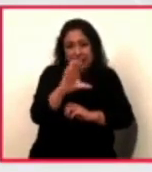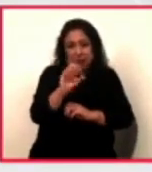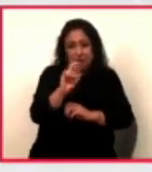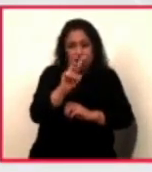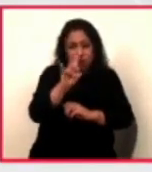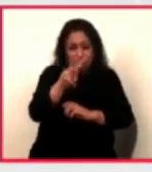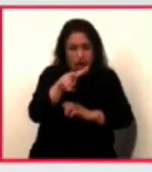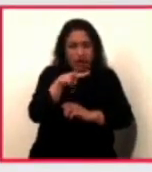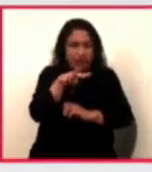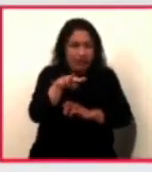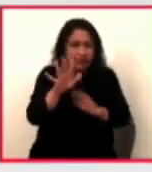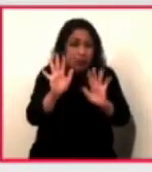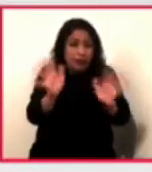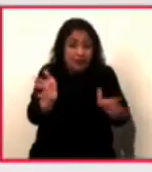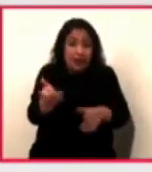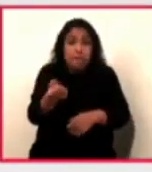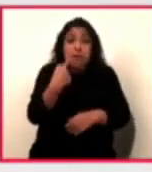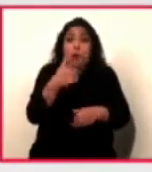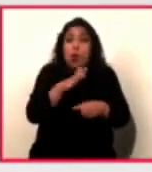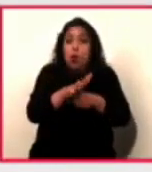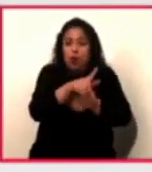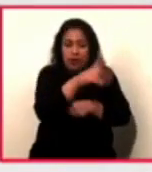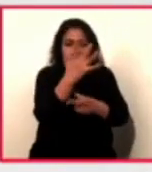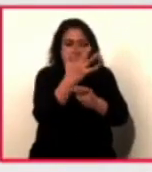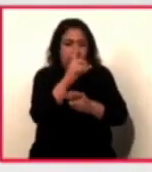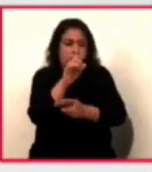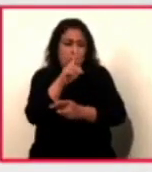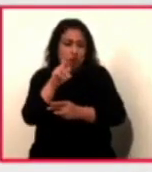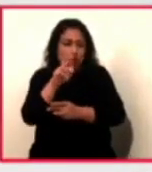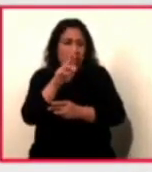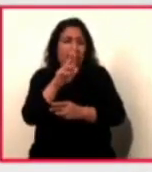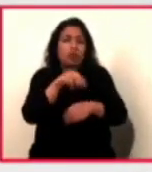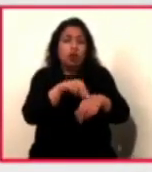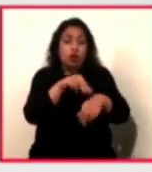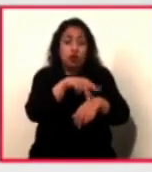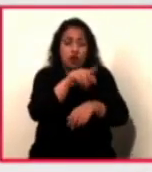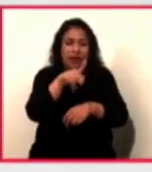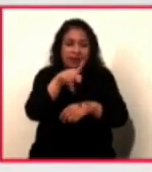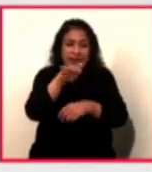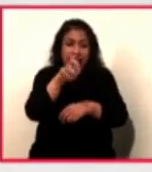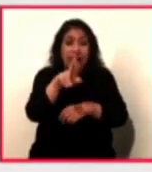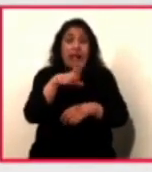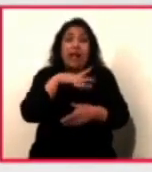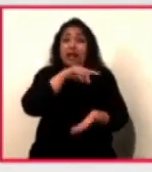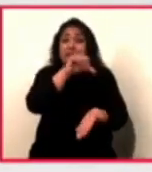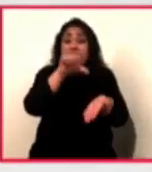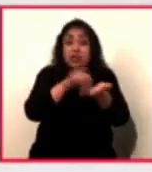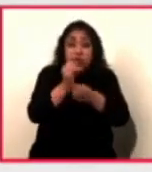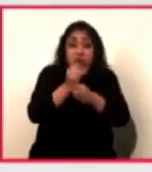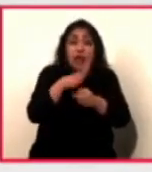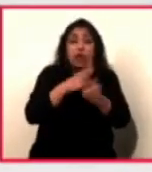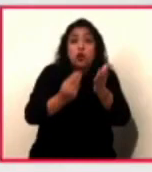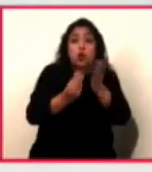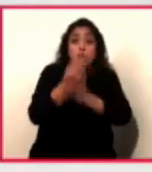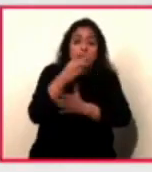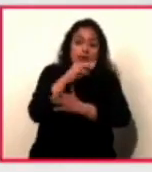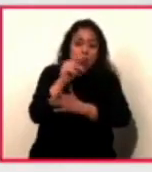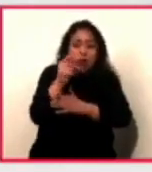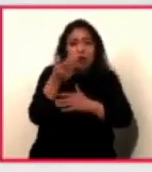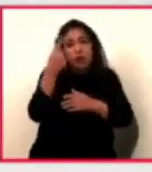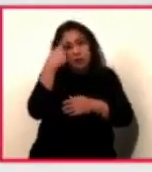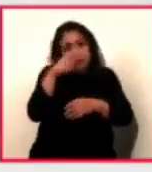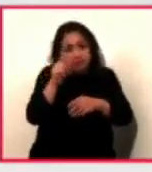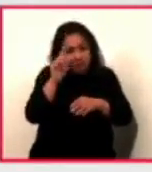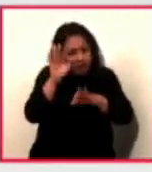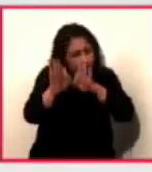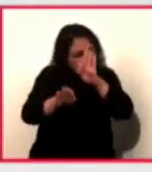COVID-19. De acuerdo con la doctora Clark, en los centros de investigación se están elaborando nuevas moléculas para el tratamiento específico